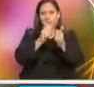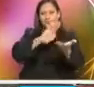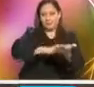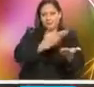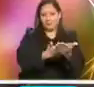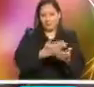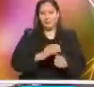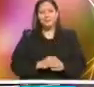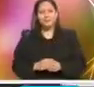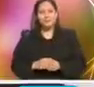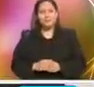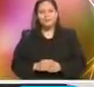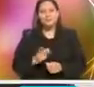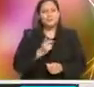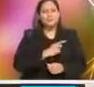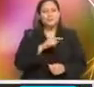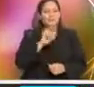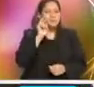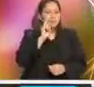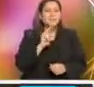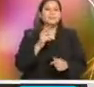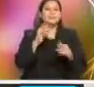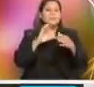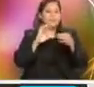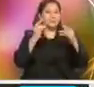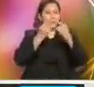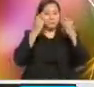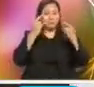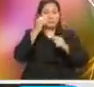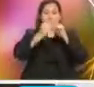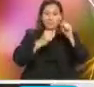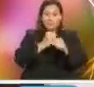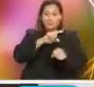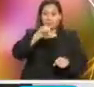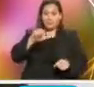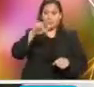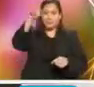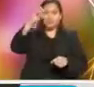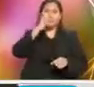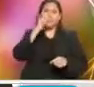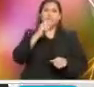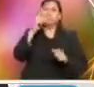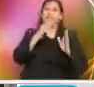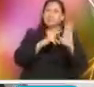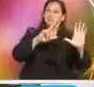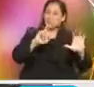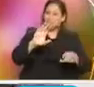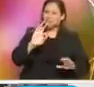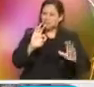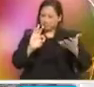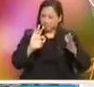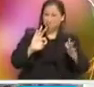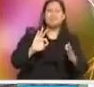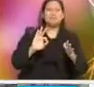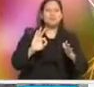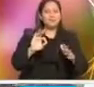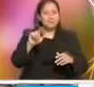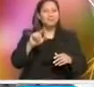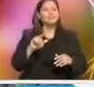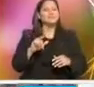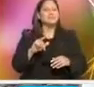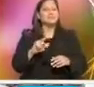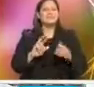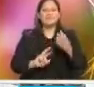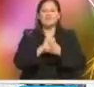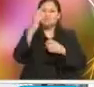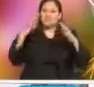meramente decorativo. Ok, ok. Y cuenta la leyenda que años después, en Italia, por ahí de Ajá. 1840, más o menos, cuando hubo un intento